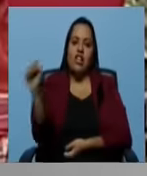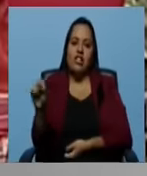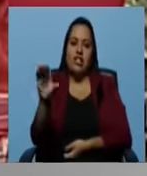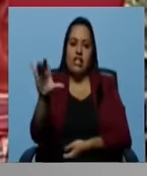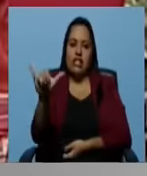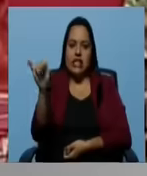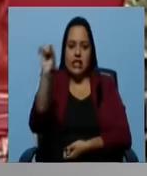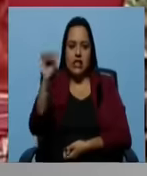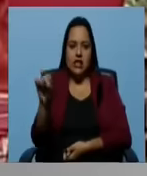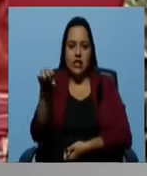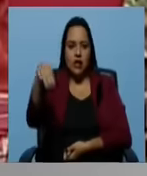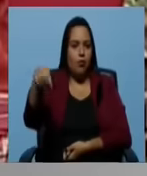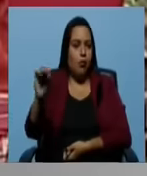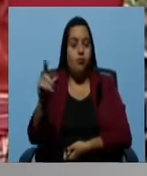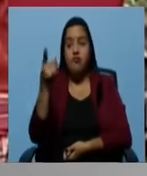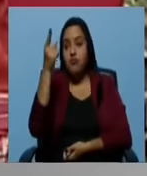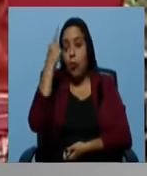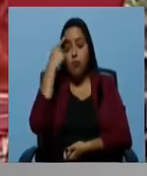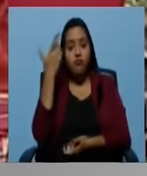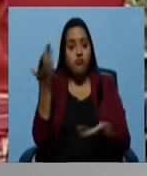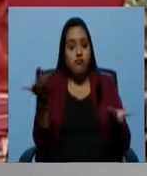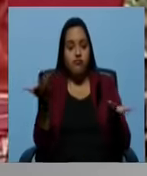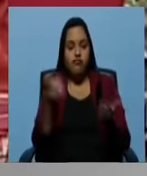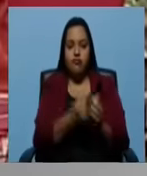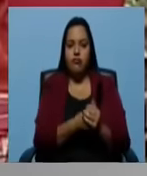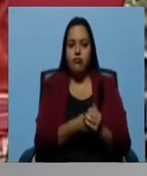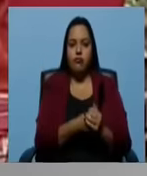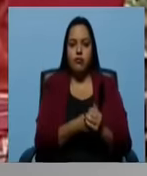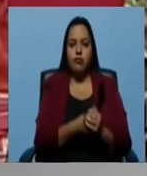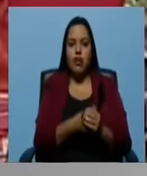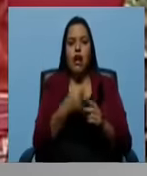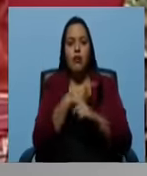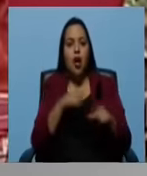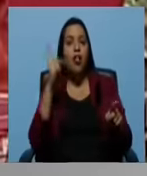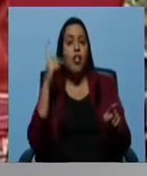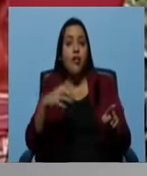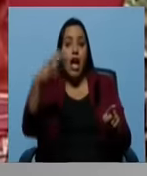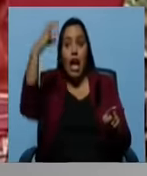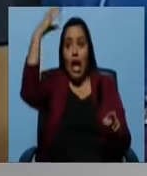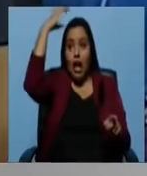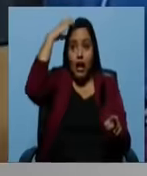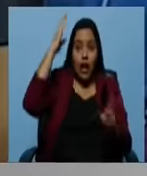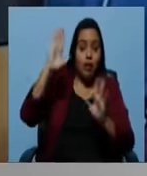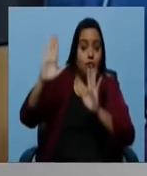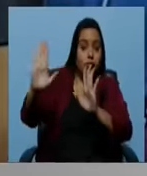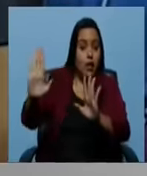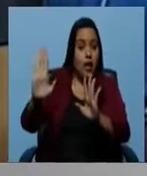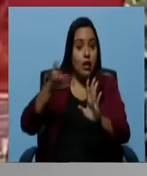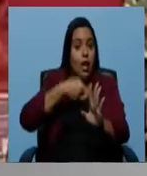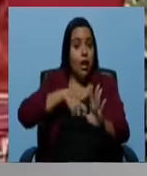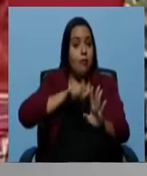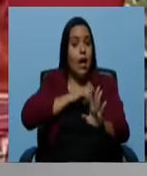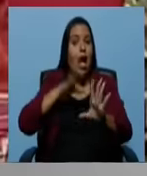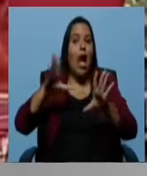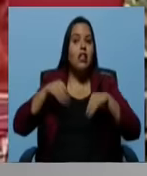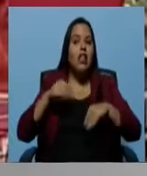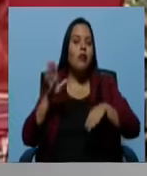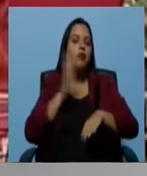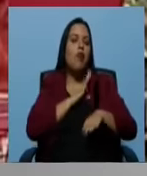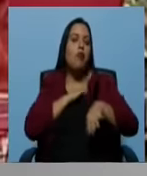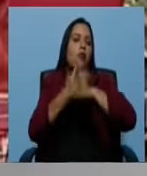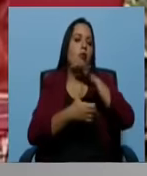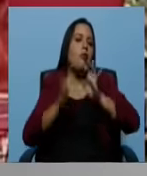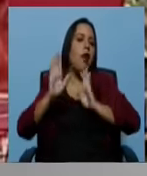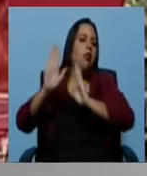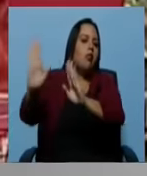No sé. Pero debería el reino de España hacer lo que le corresponde